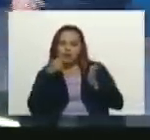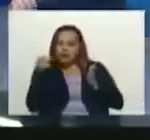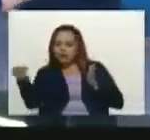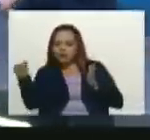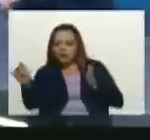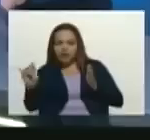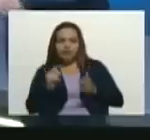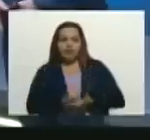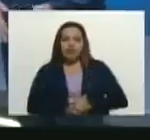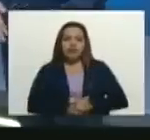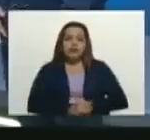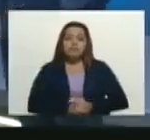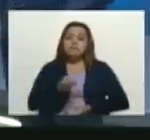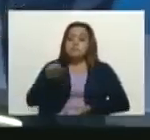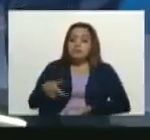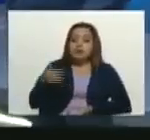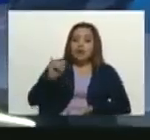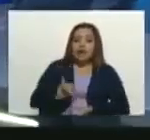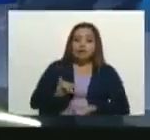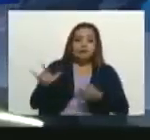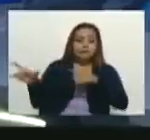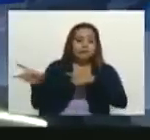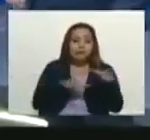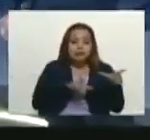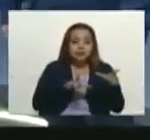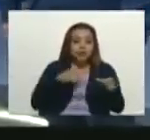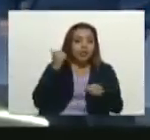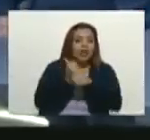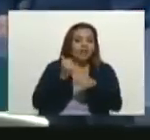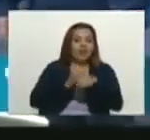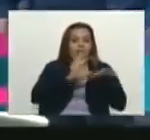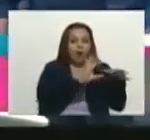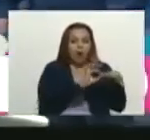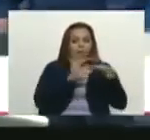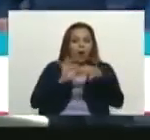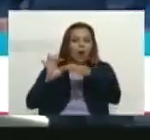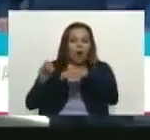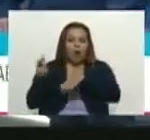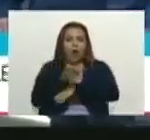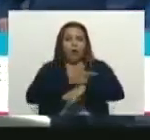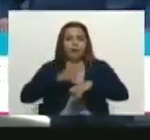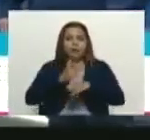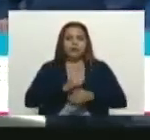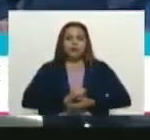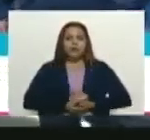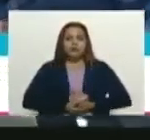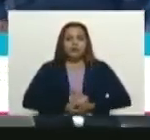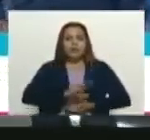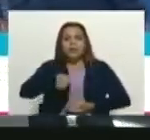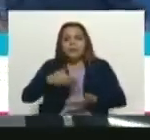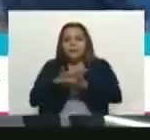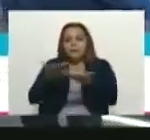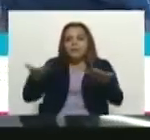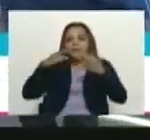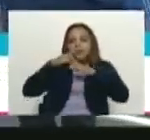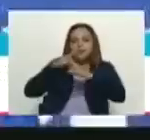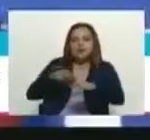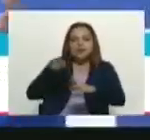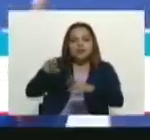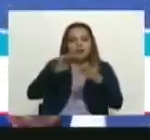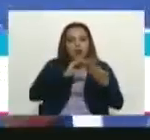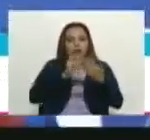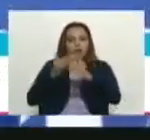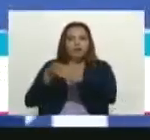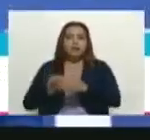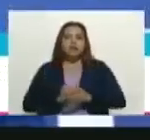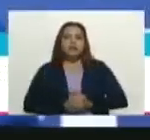Y automáticamente se activó toda una articulación de gobierno, presidente, para poder darle respuesta a esa comunidad que,